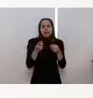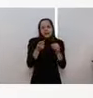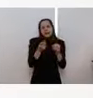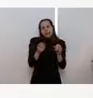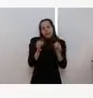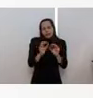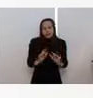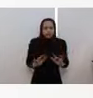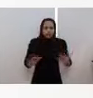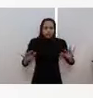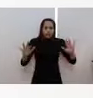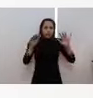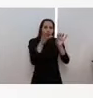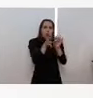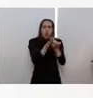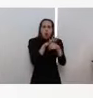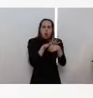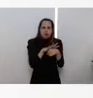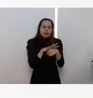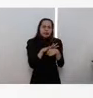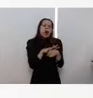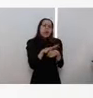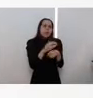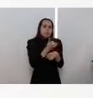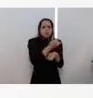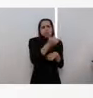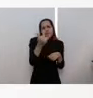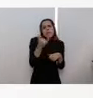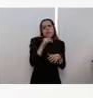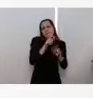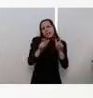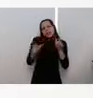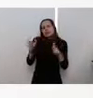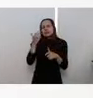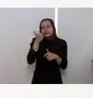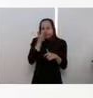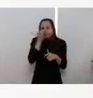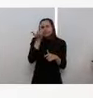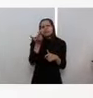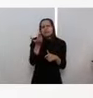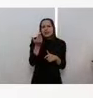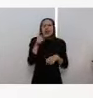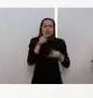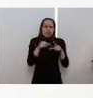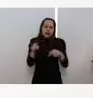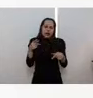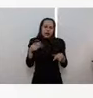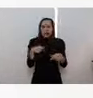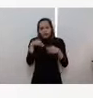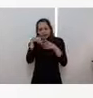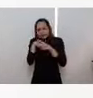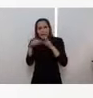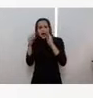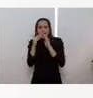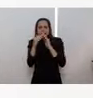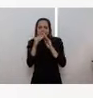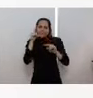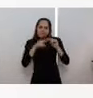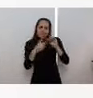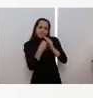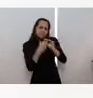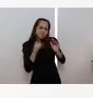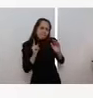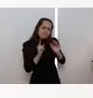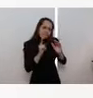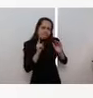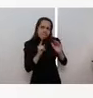nos llevó a que a que estas personas de tercera edad tuvieran esas restricciones en permanecer en sus casas pero a través de